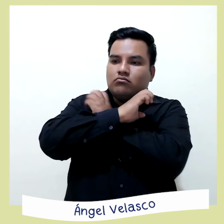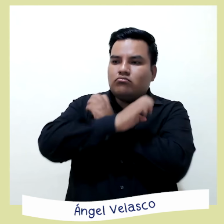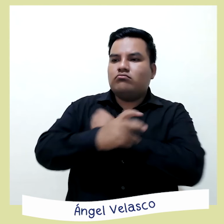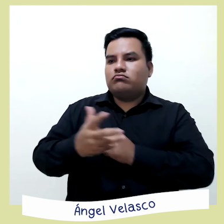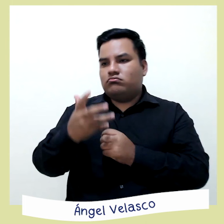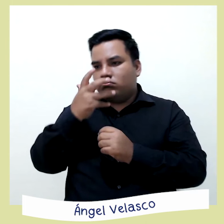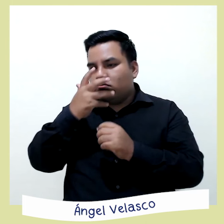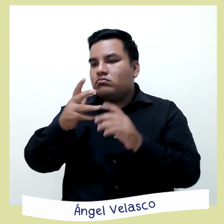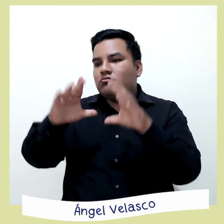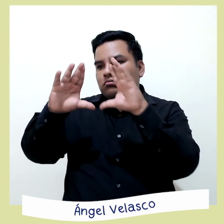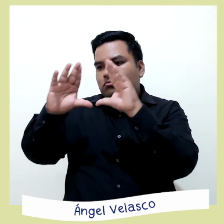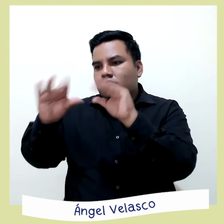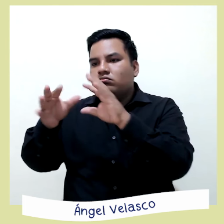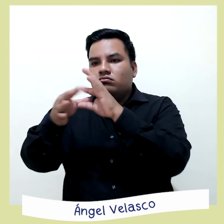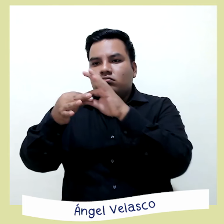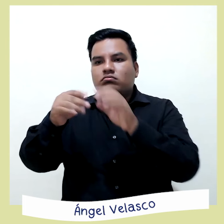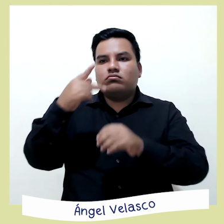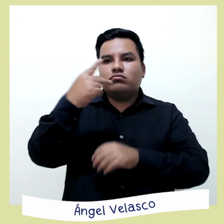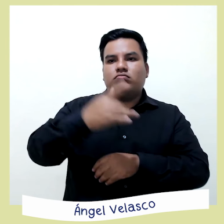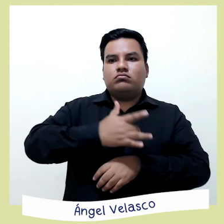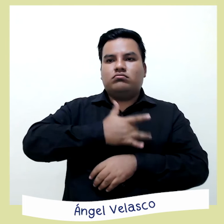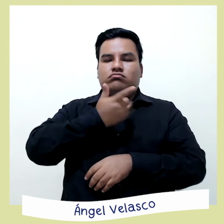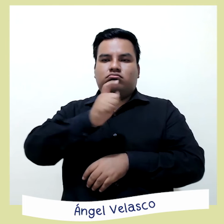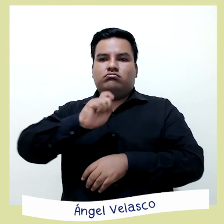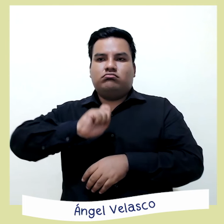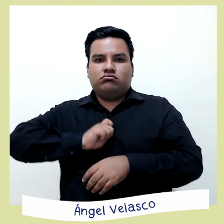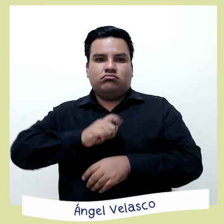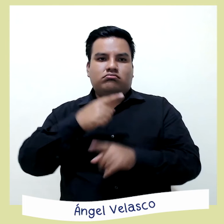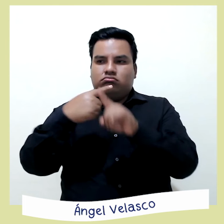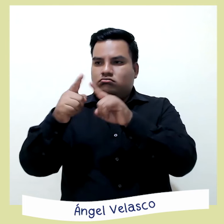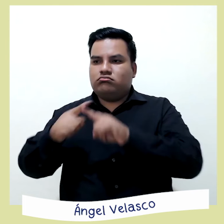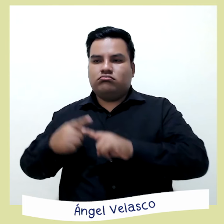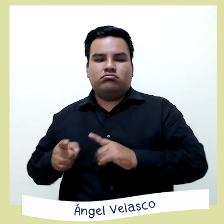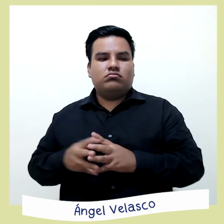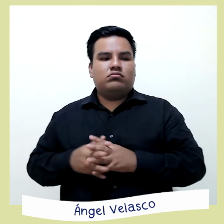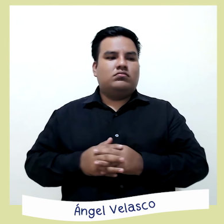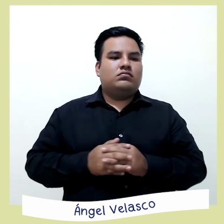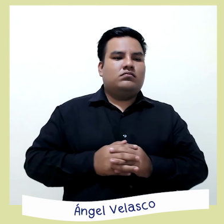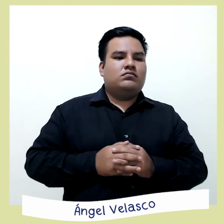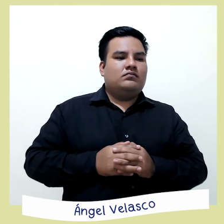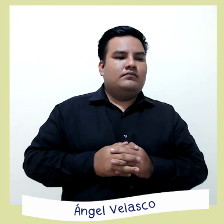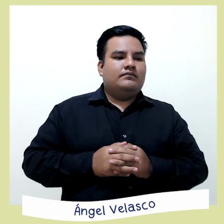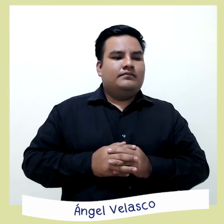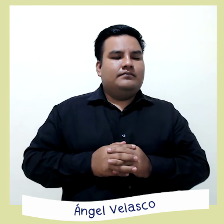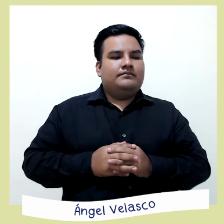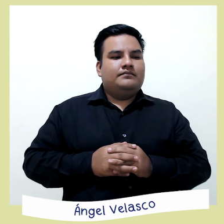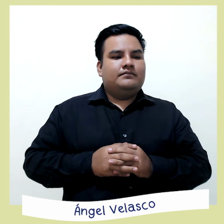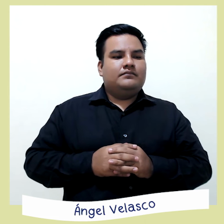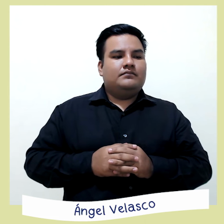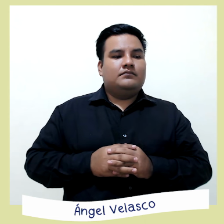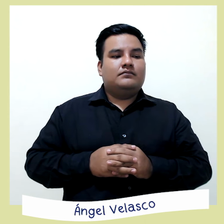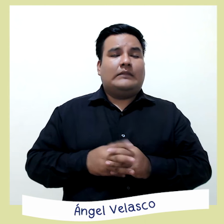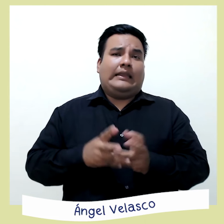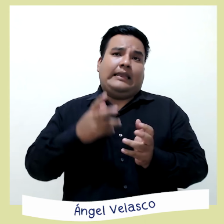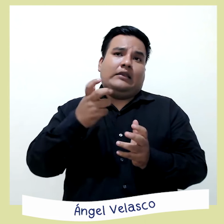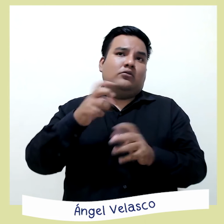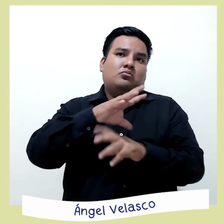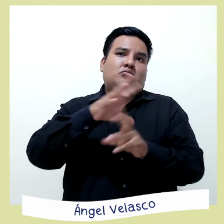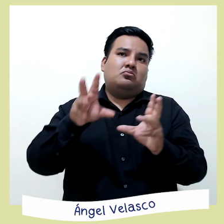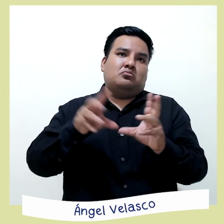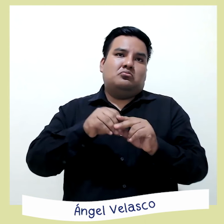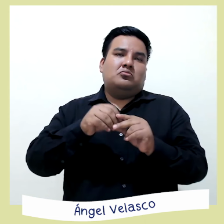punto modal en que se implicara la educación formal para conocer las diferentes formas